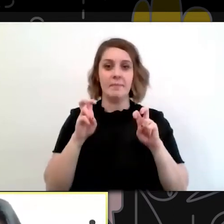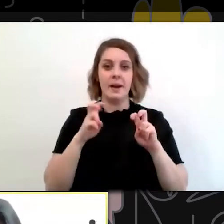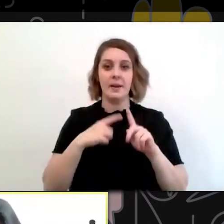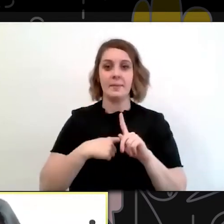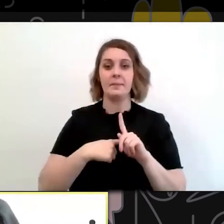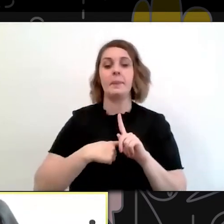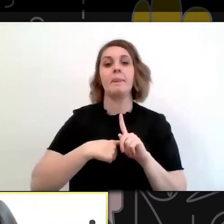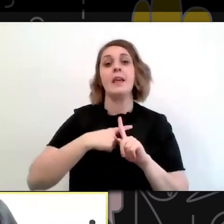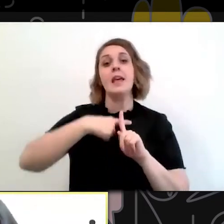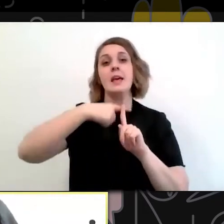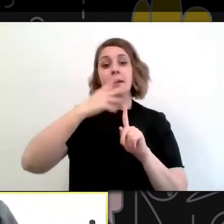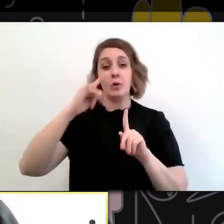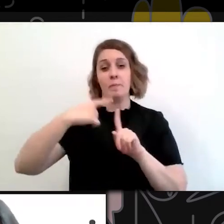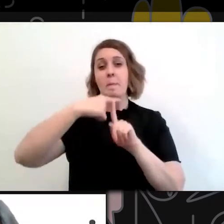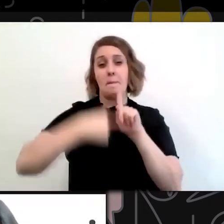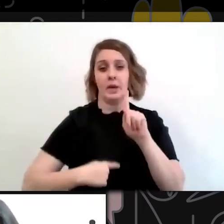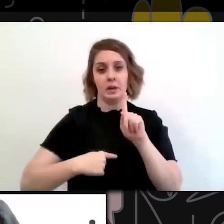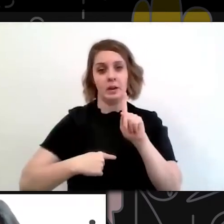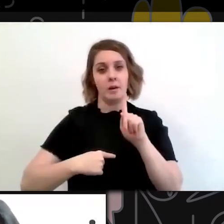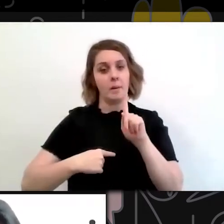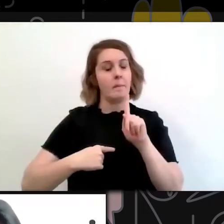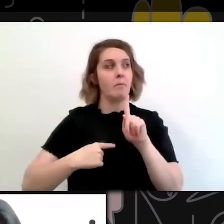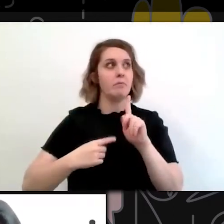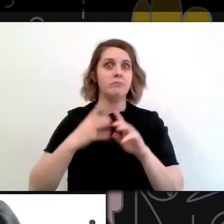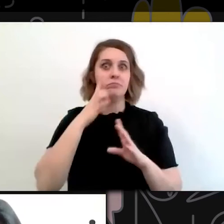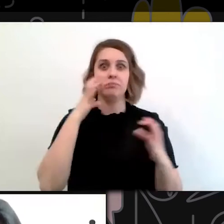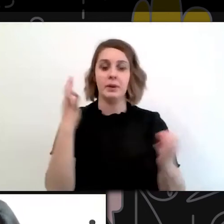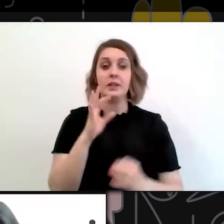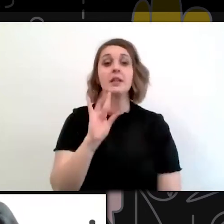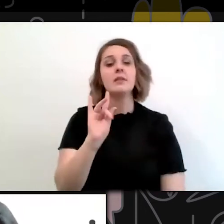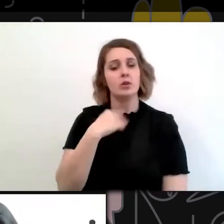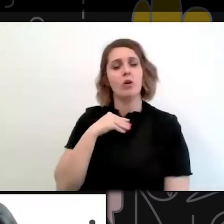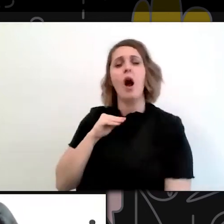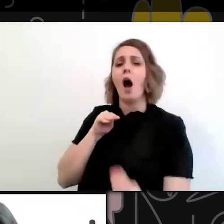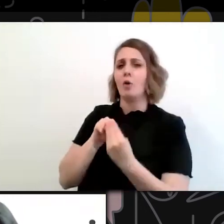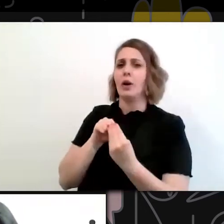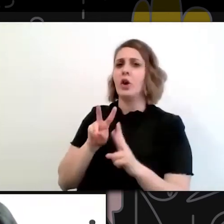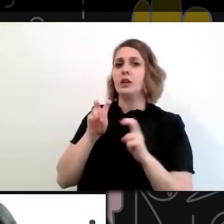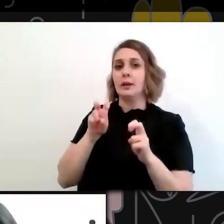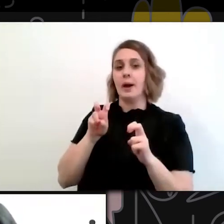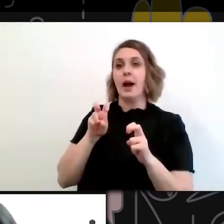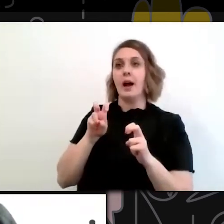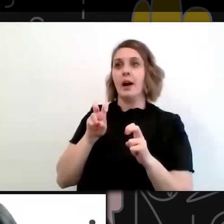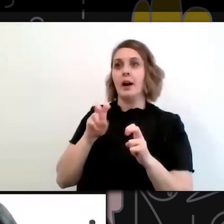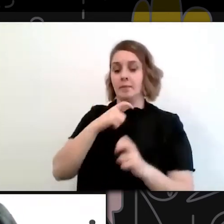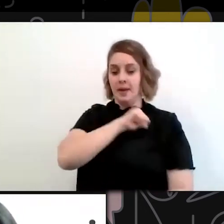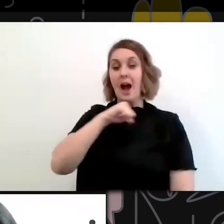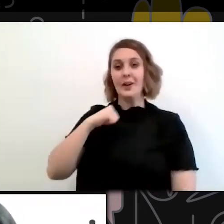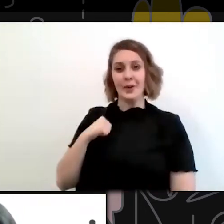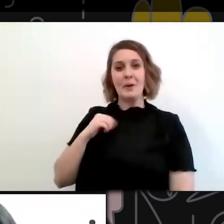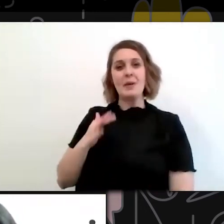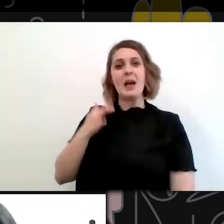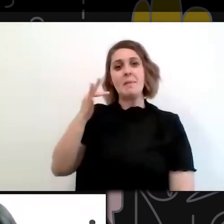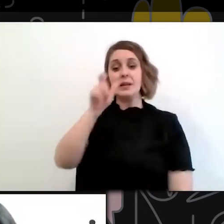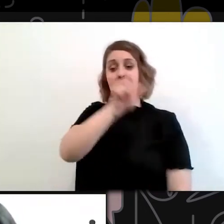son peligrosísimas. Sí, ahí estoy totalmente de acuerdo contigo. Es una cuestión de no solamente tu autonomía, sino que las personas